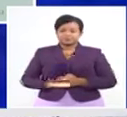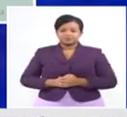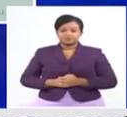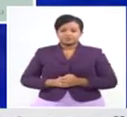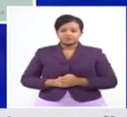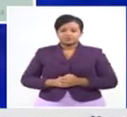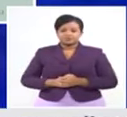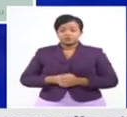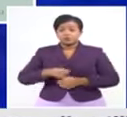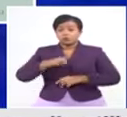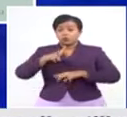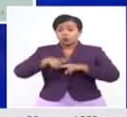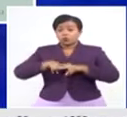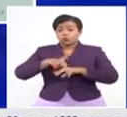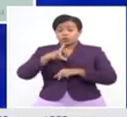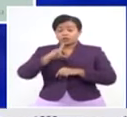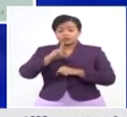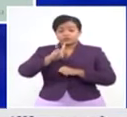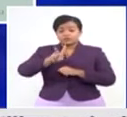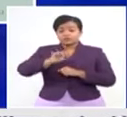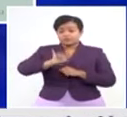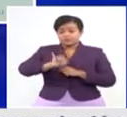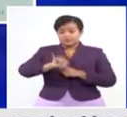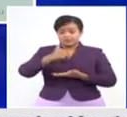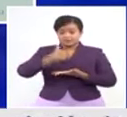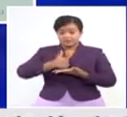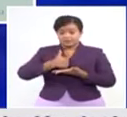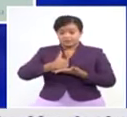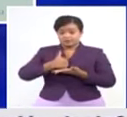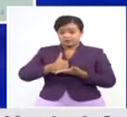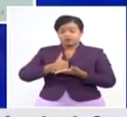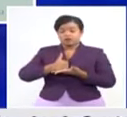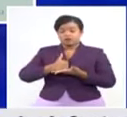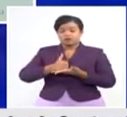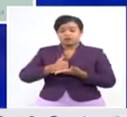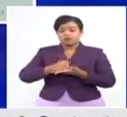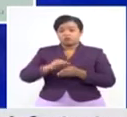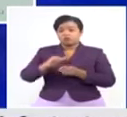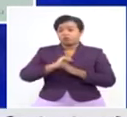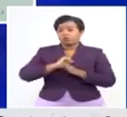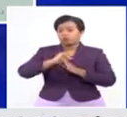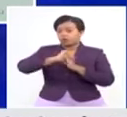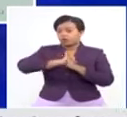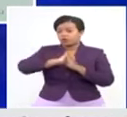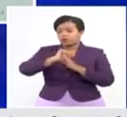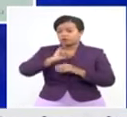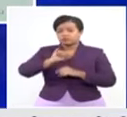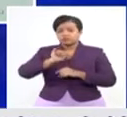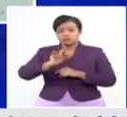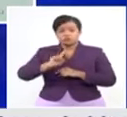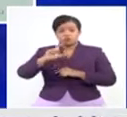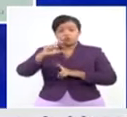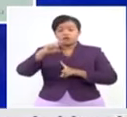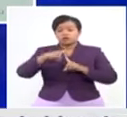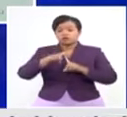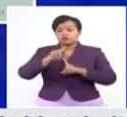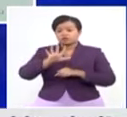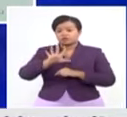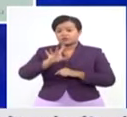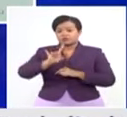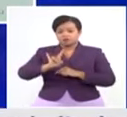Holguín con 126 casos, Urbano Noris 61, Cueto 59,